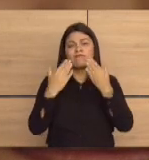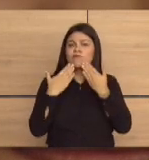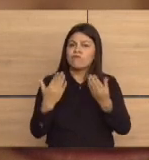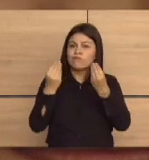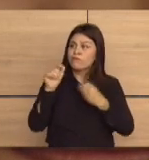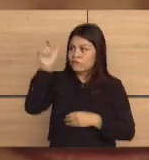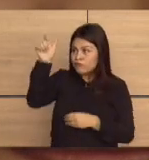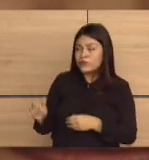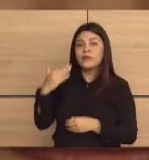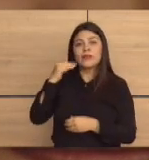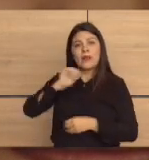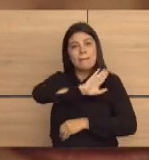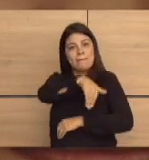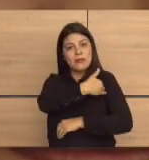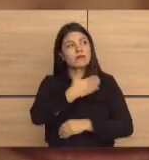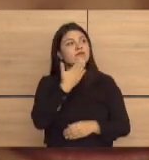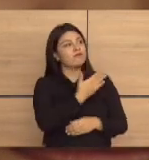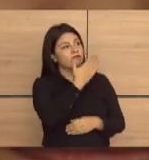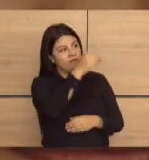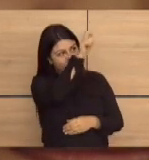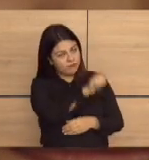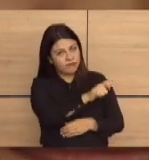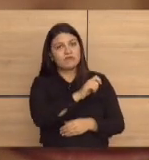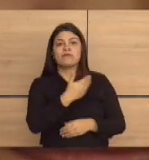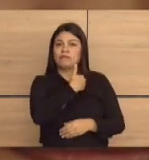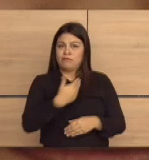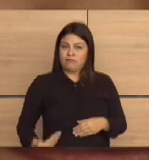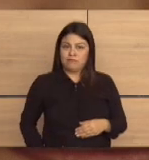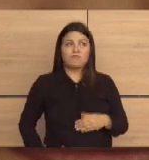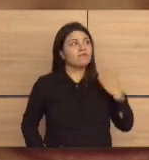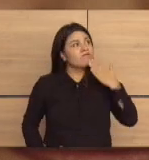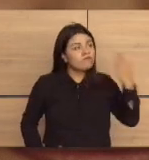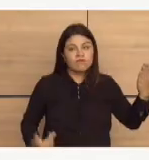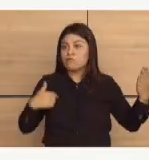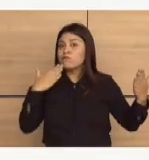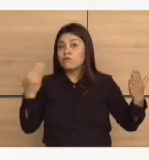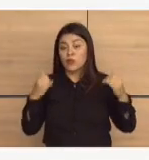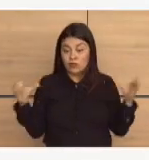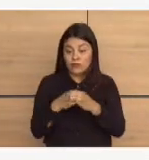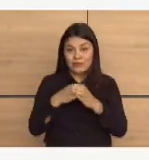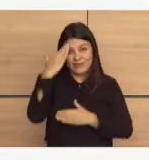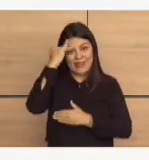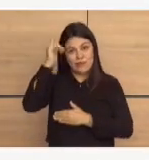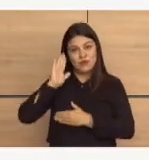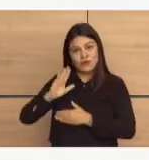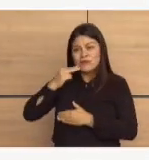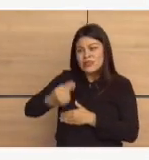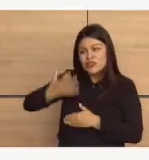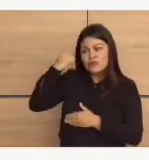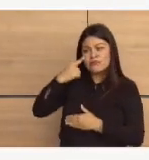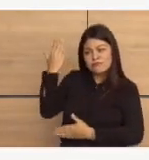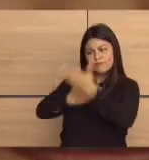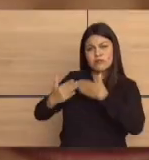señora ministra, muchas gracias, señor presidente, y estamos desde la Academia de Historia atentos para poder